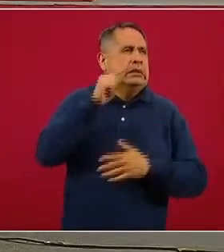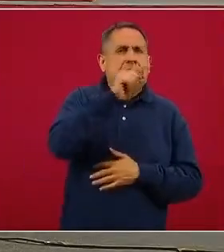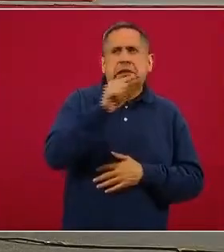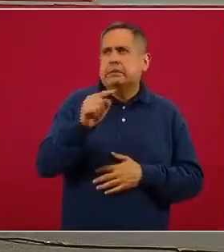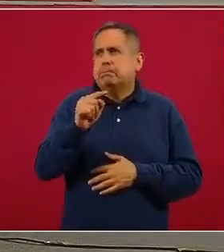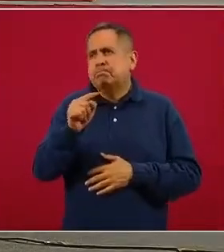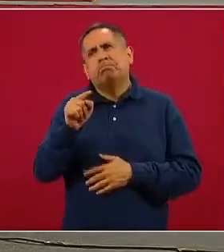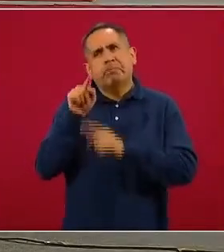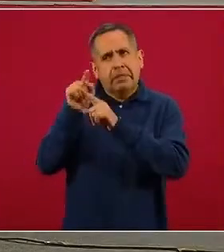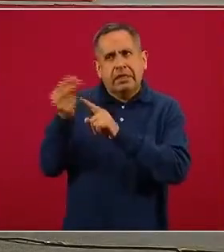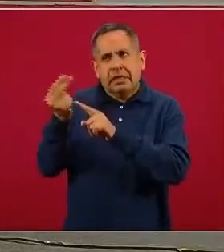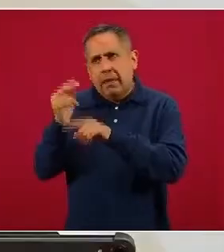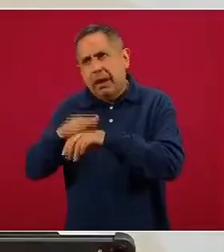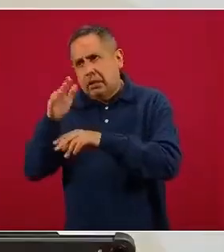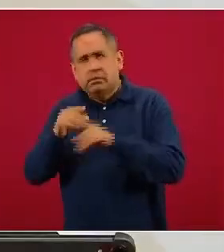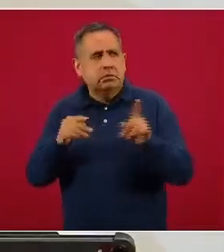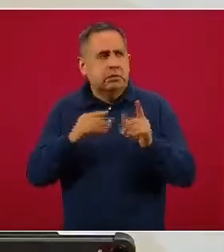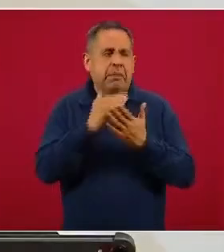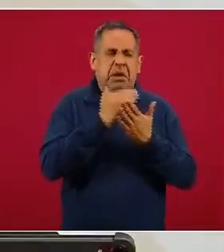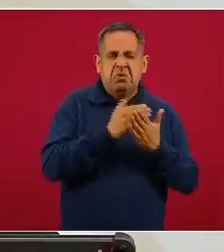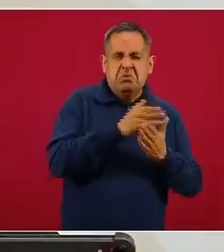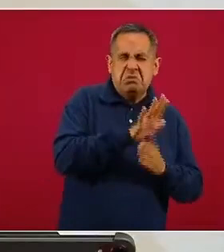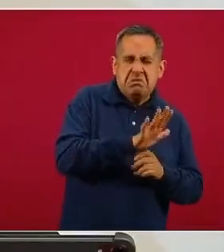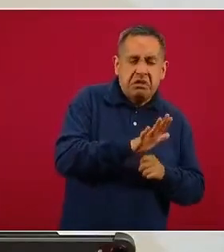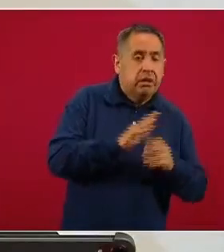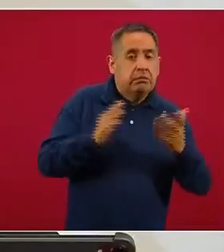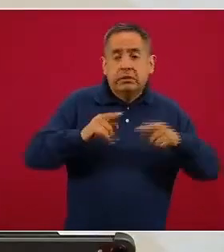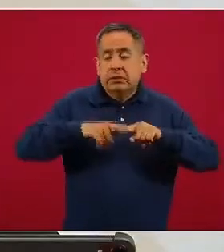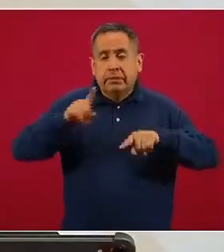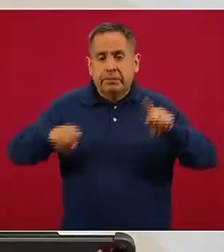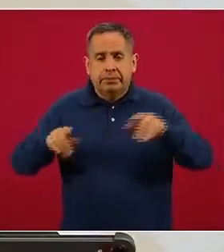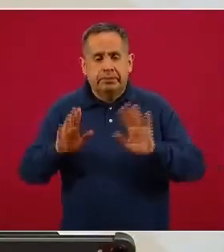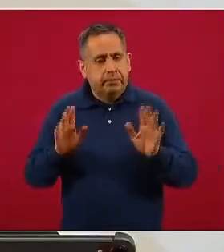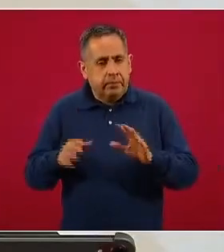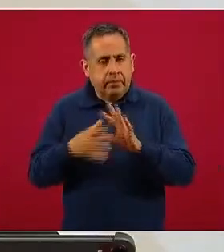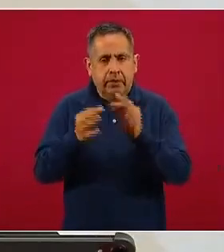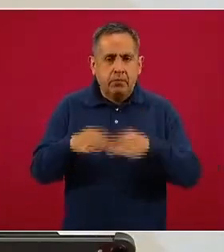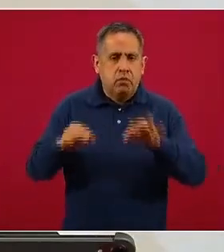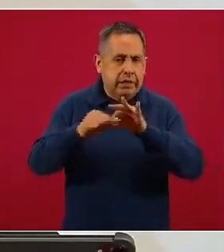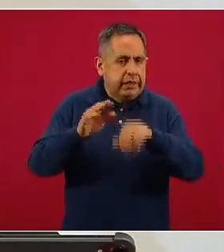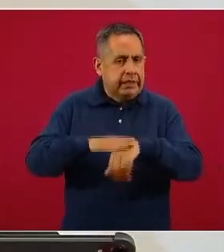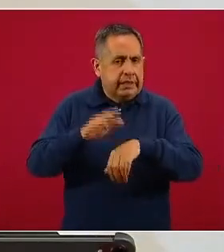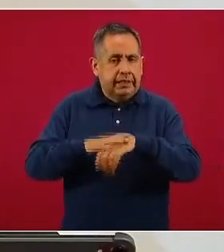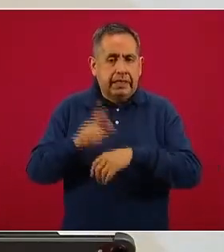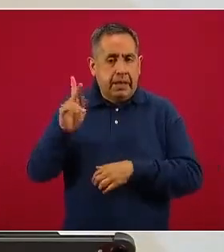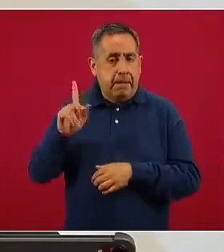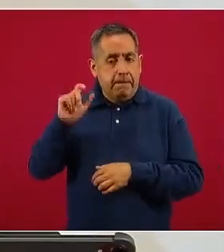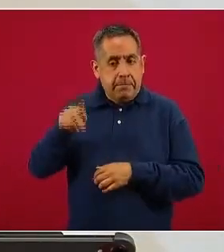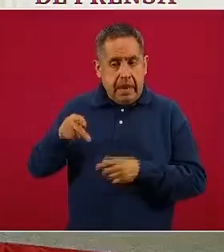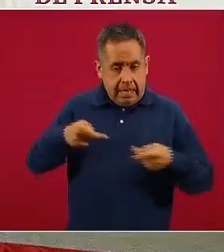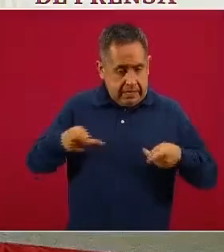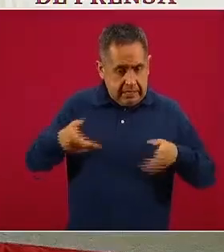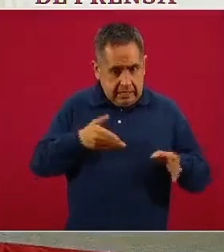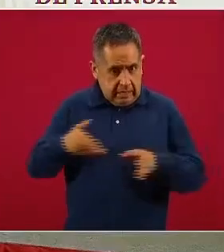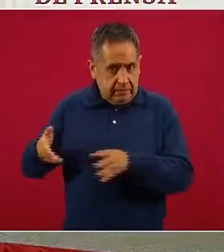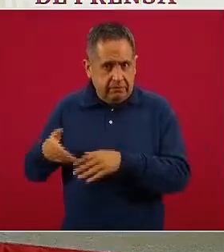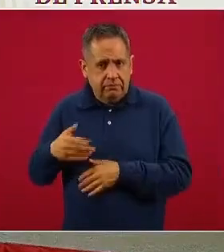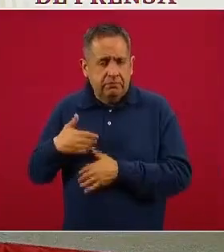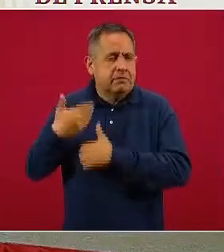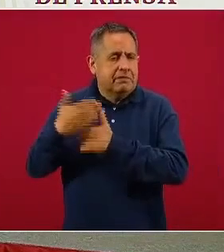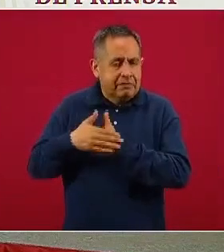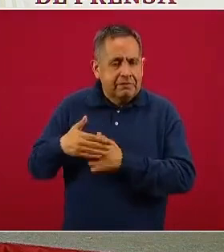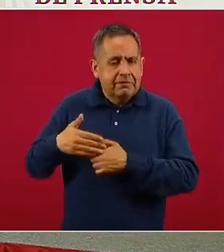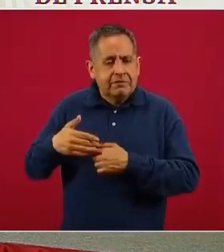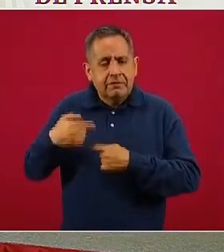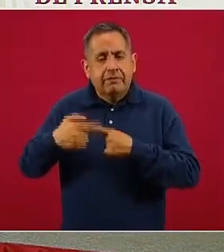requerimos más o menos, ¿no? También es importante señalar, aunque no lo comenté, que obviamente estos planes pues van a tener su seguimiento